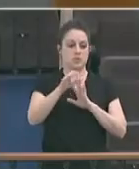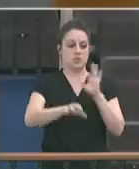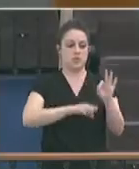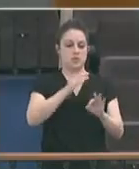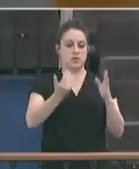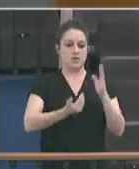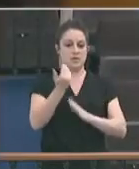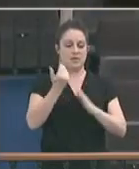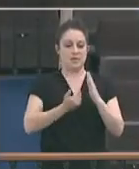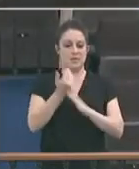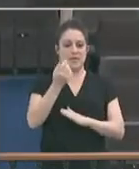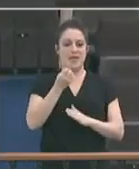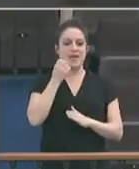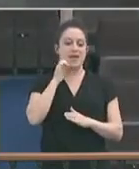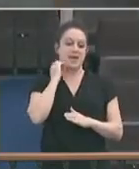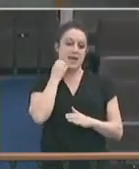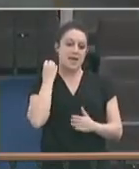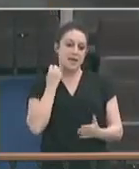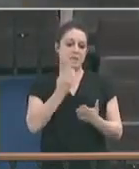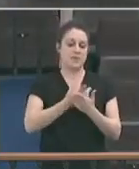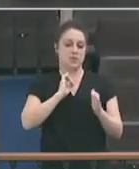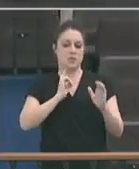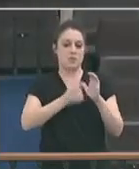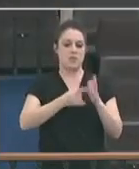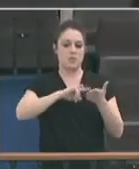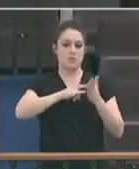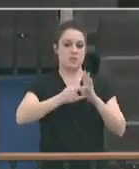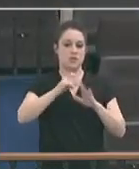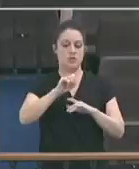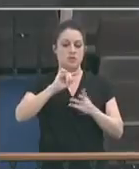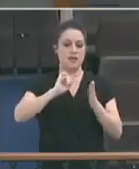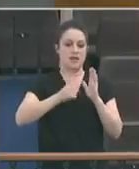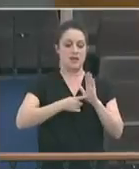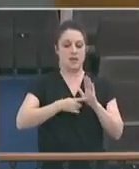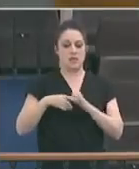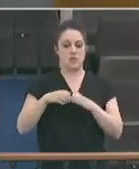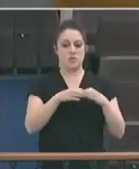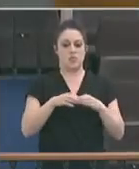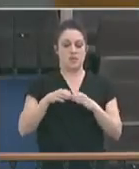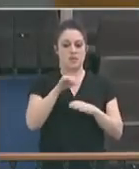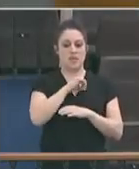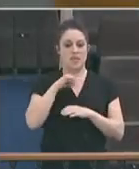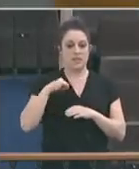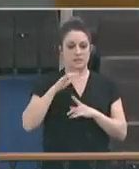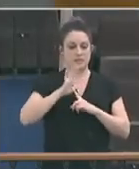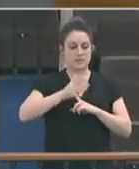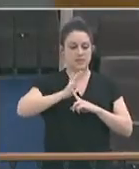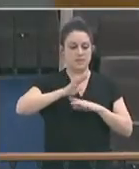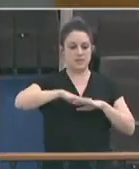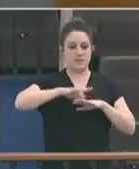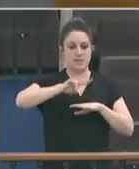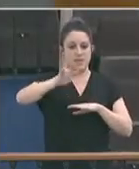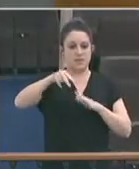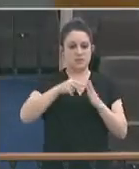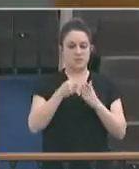que es la enmienda a la totalidad al proyecto de ley de presupuestos generales de la Junta de Comunidades de Castilla-La Mancha para 2020, presentada